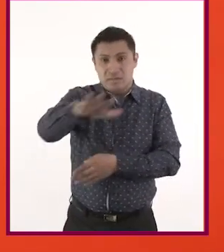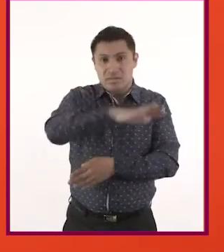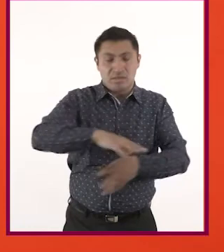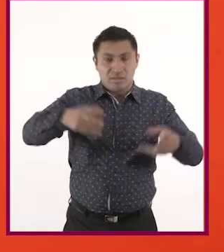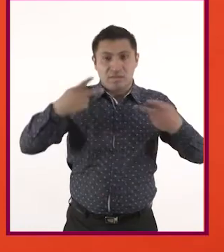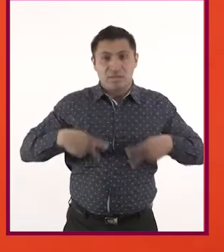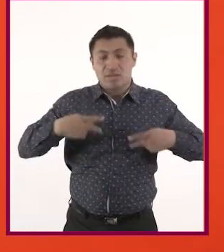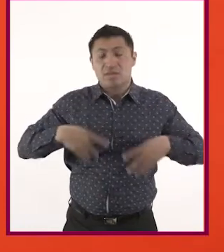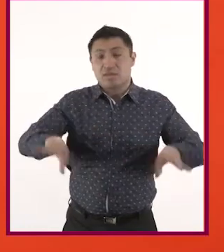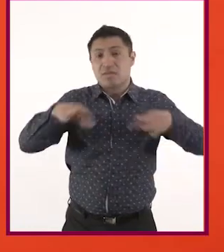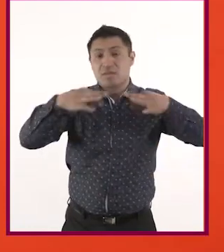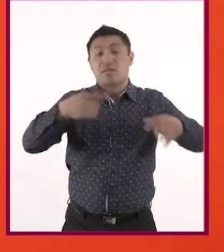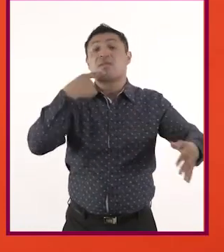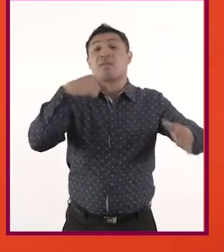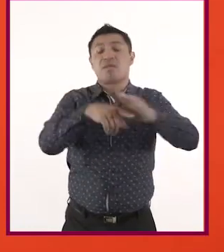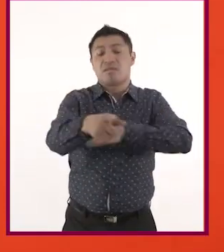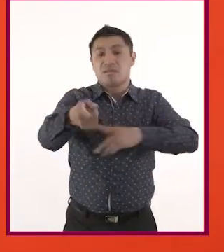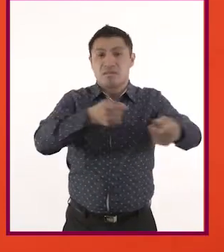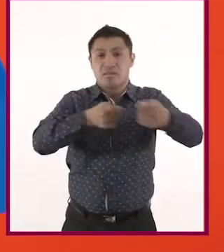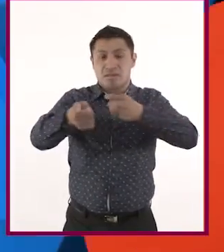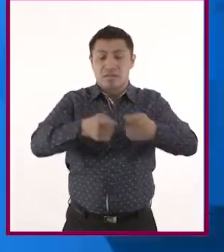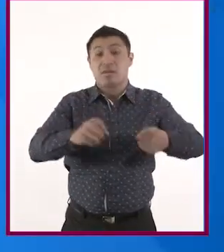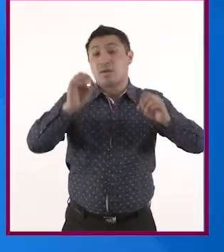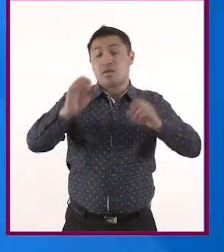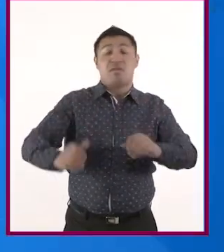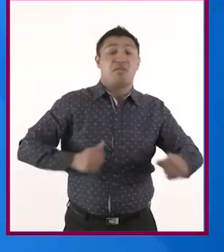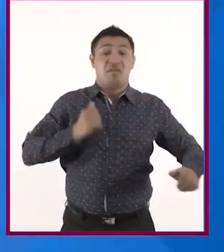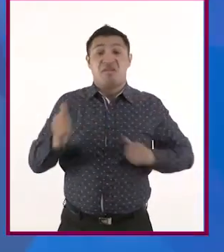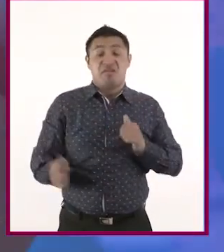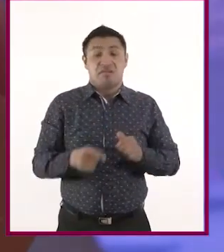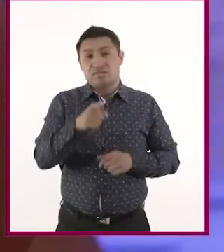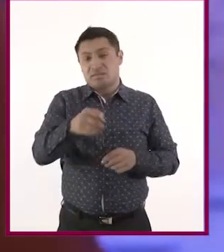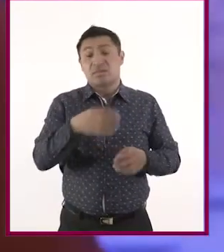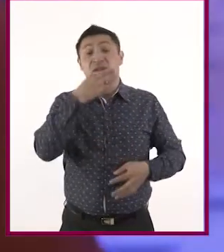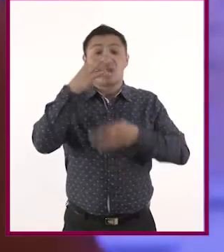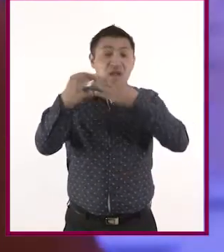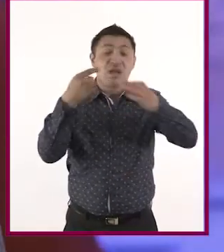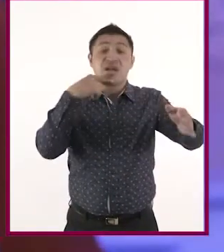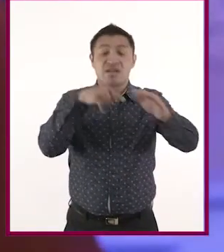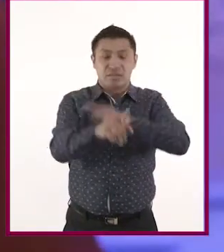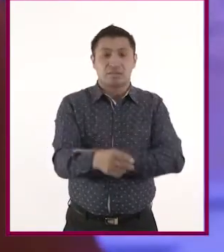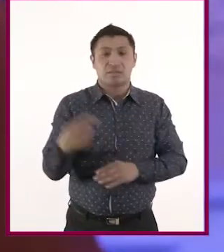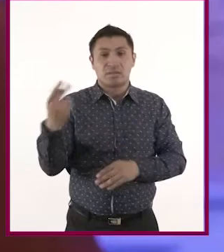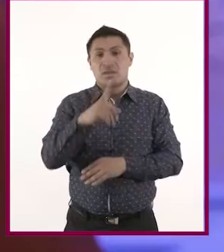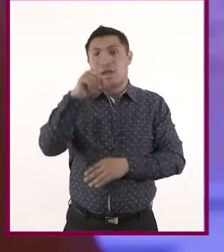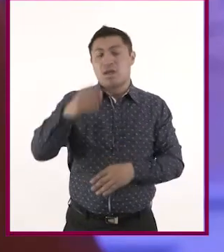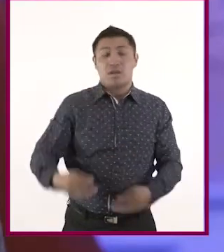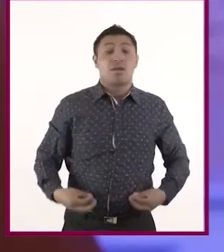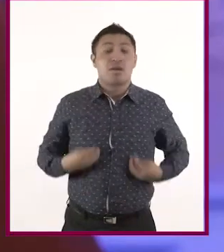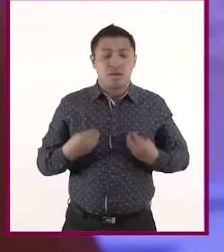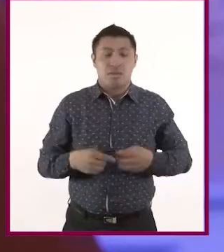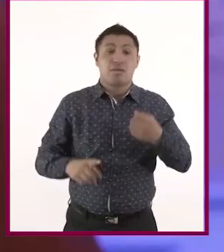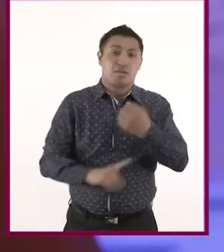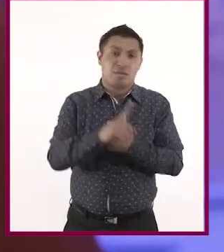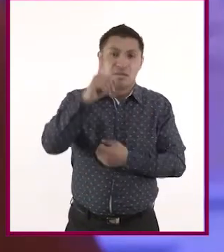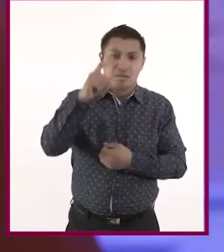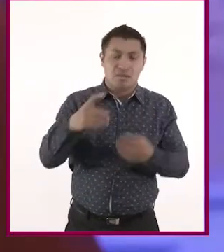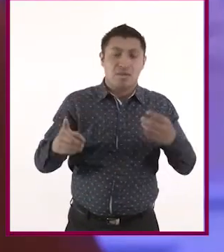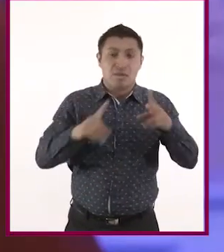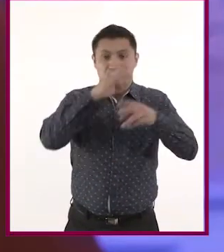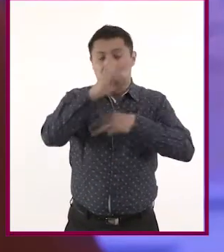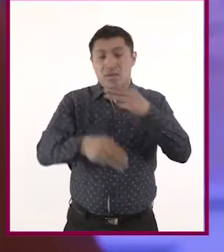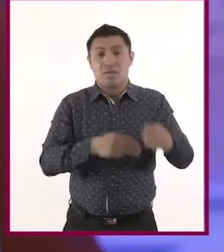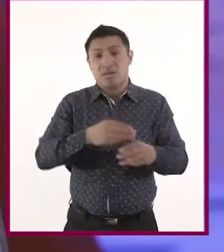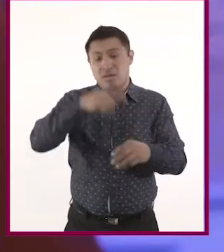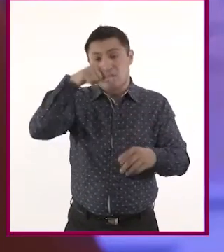todos. Documenta y denuncia irregularidades o abusos. Necesitamos el agua para vivir. La crisis del agua mundial y en nuestro